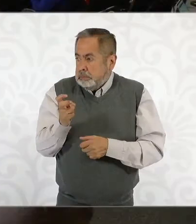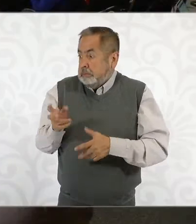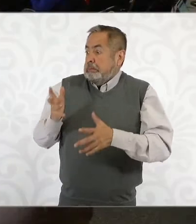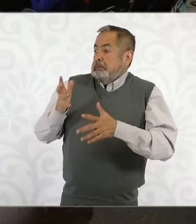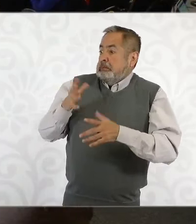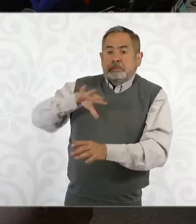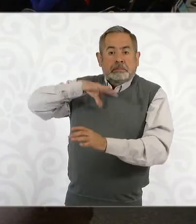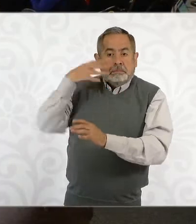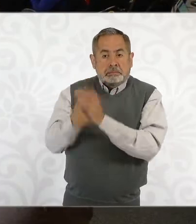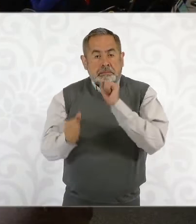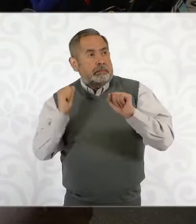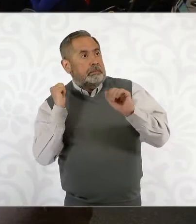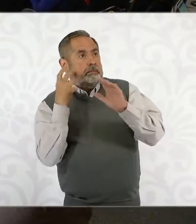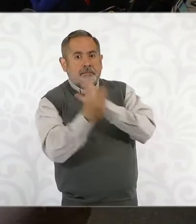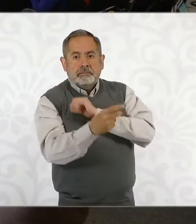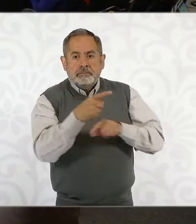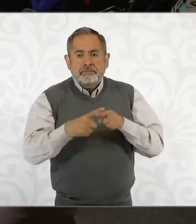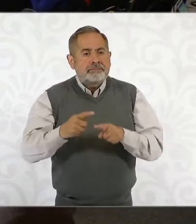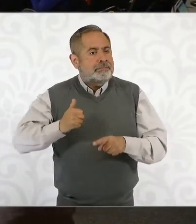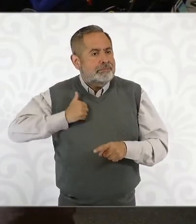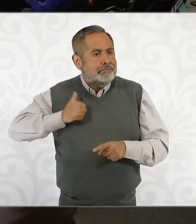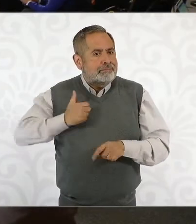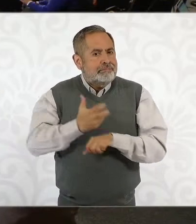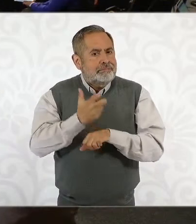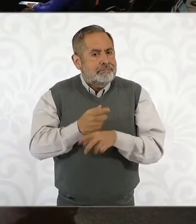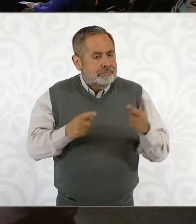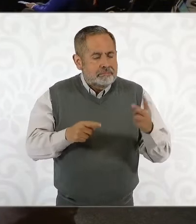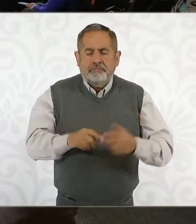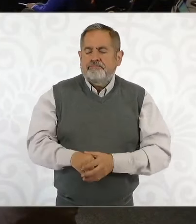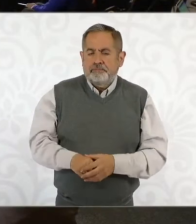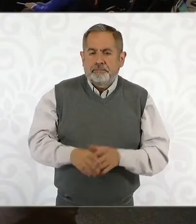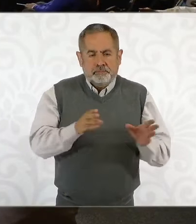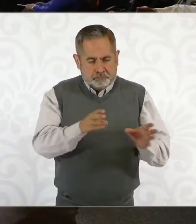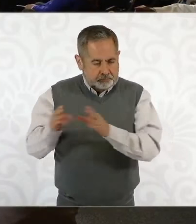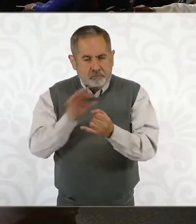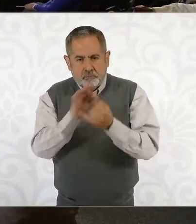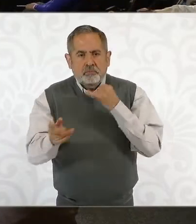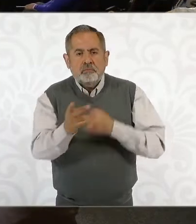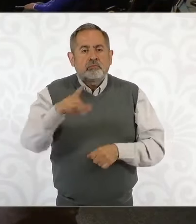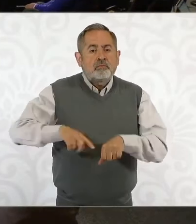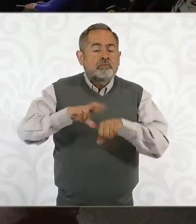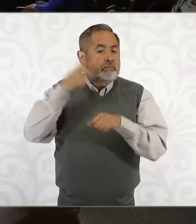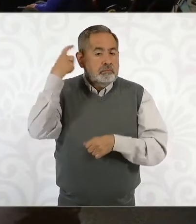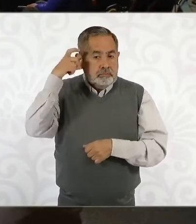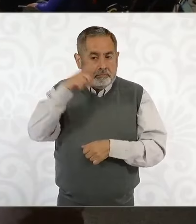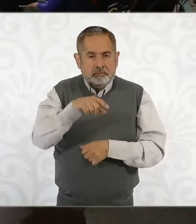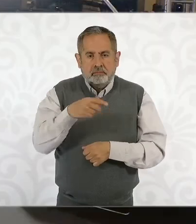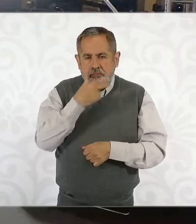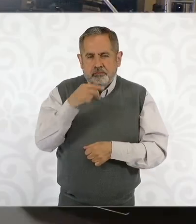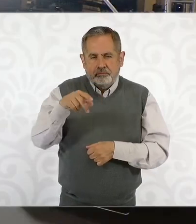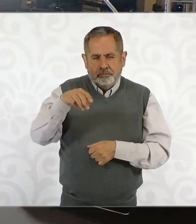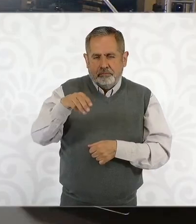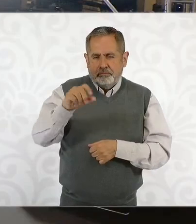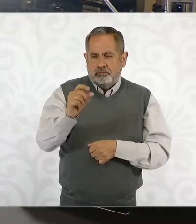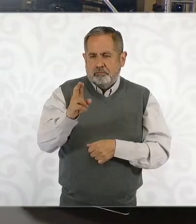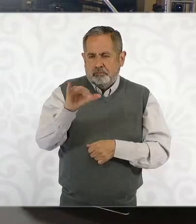Canadá. Presidenta, por último, el gobernador de Querétaro, Mauricio Curi, pidió que los partidos de oposición adopten una